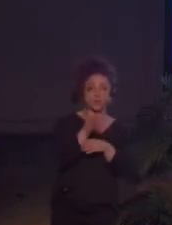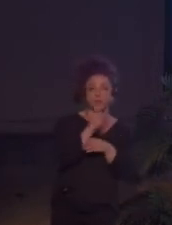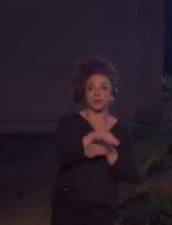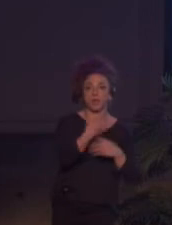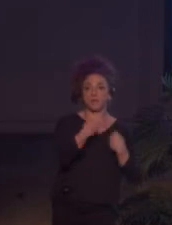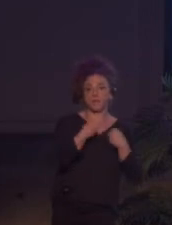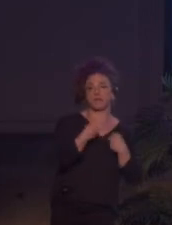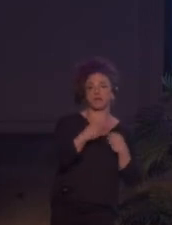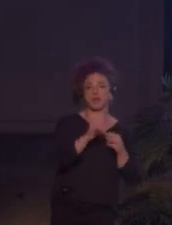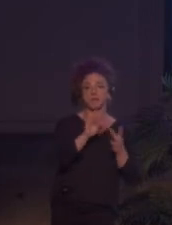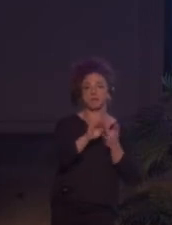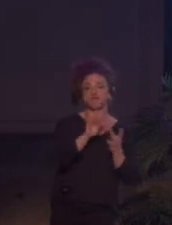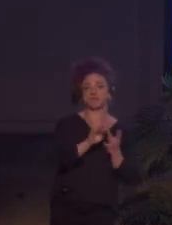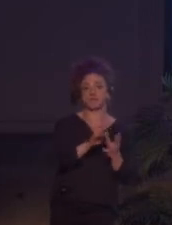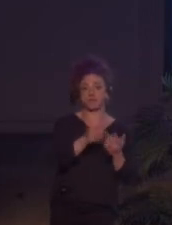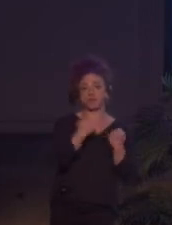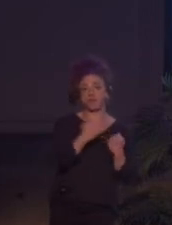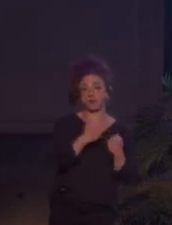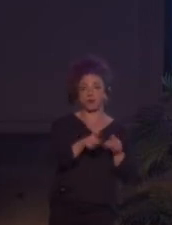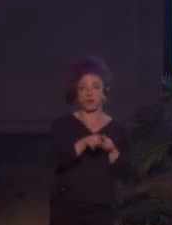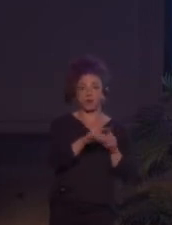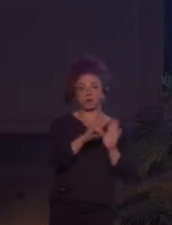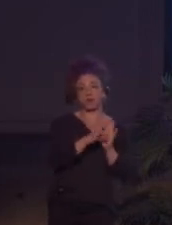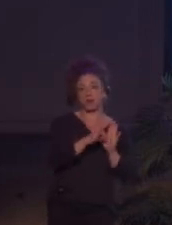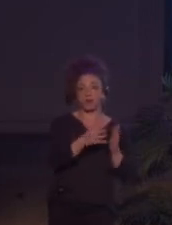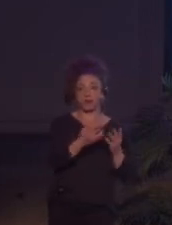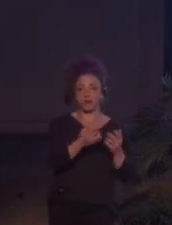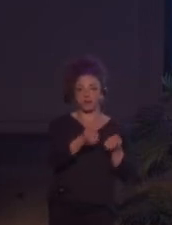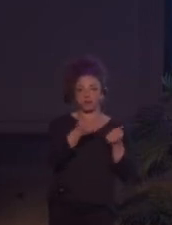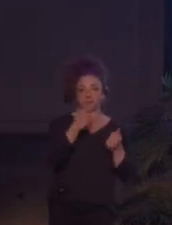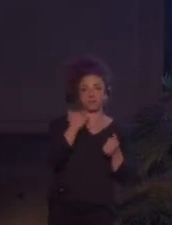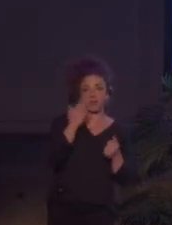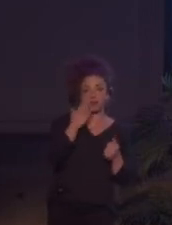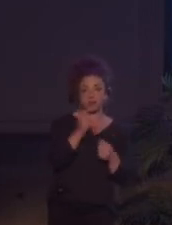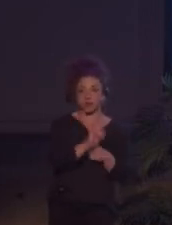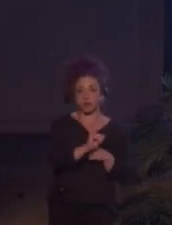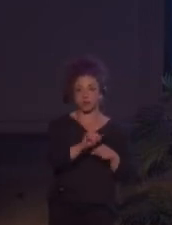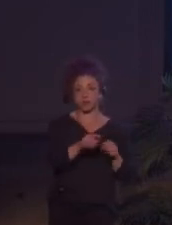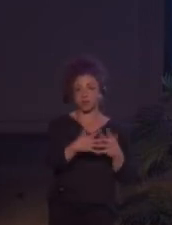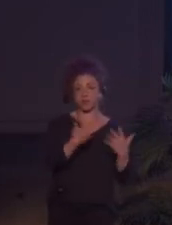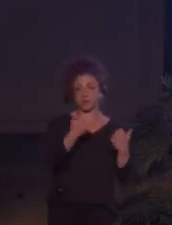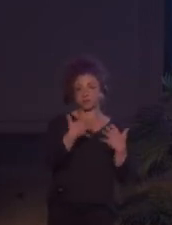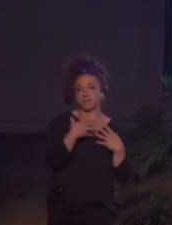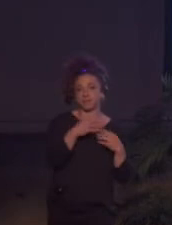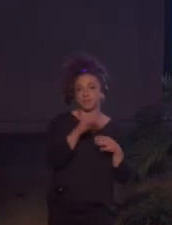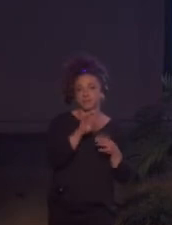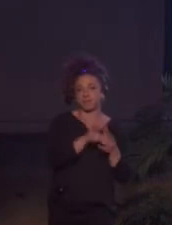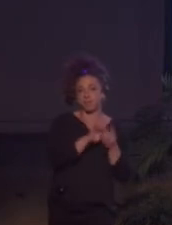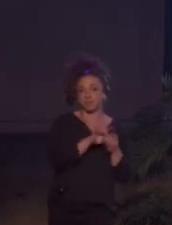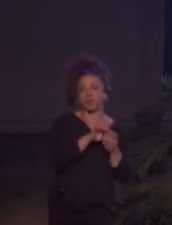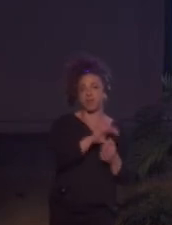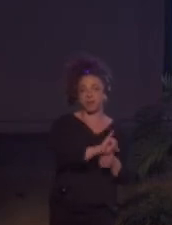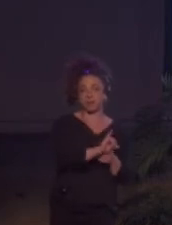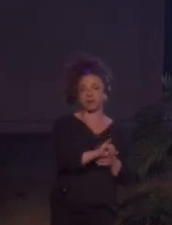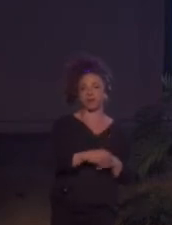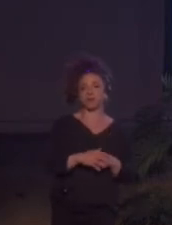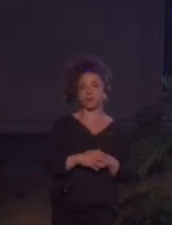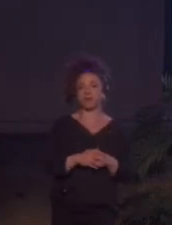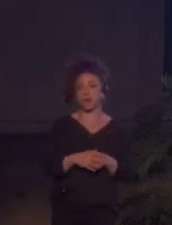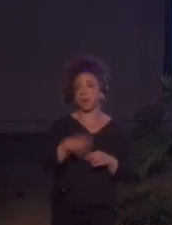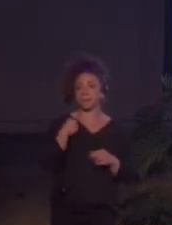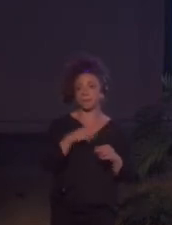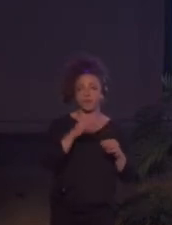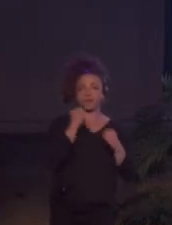personalización, porque yo creo que en realidad está mucho más cerca de lo que creemos de una relación sana con ese animal. Ahora bien, se ejerce un montón de